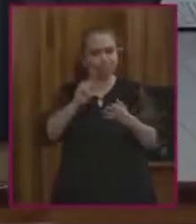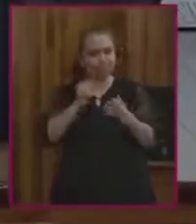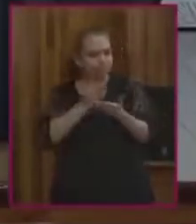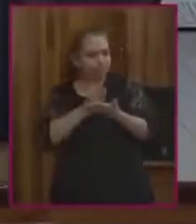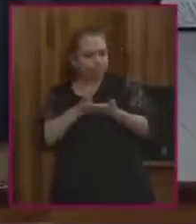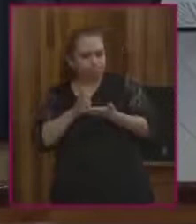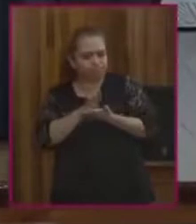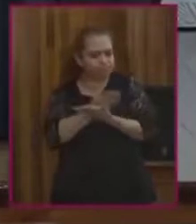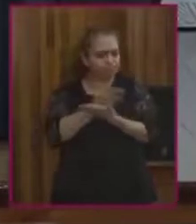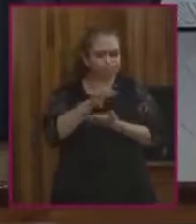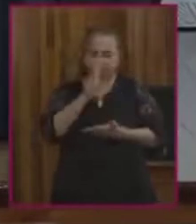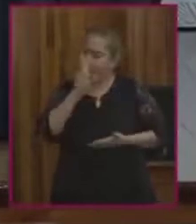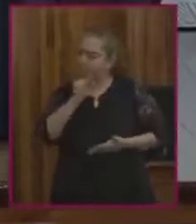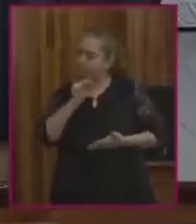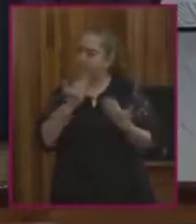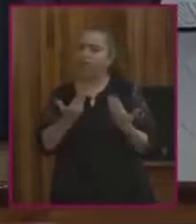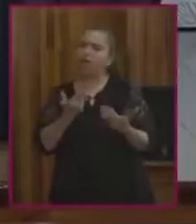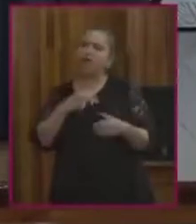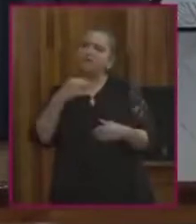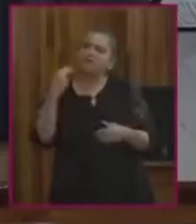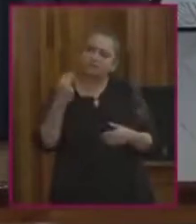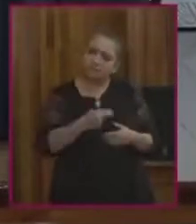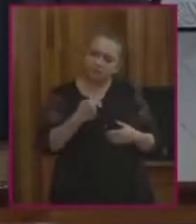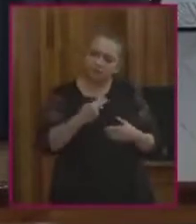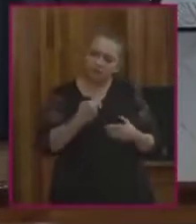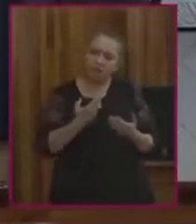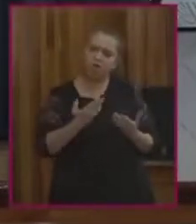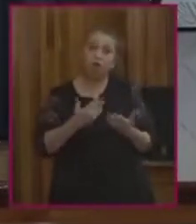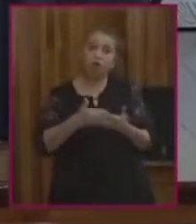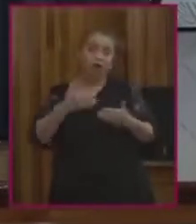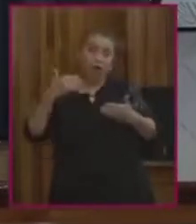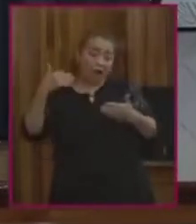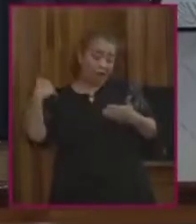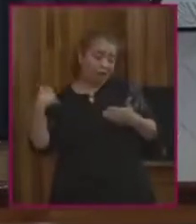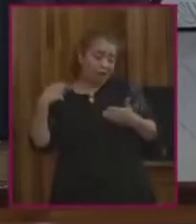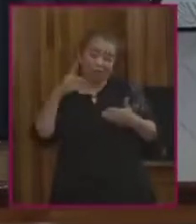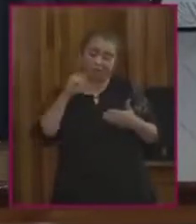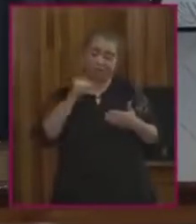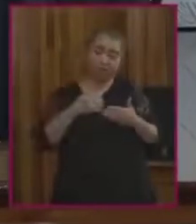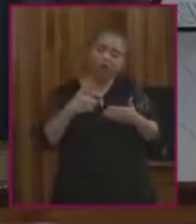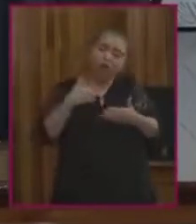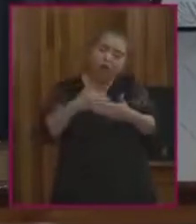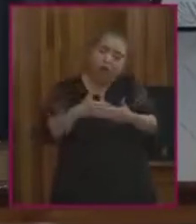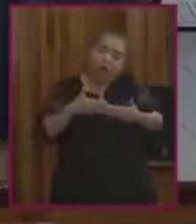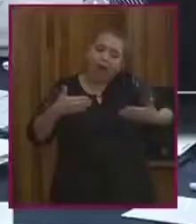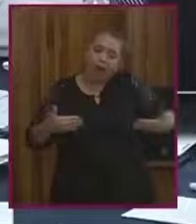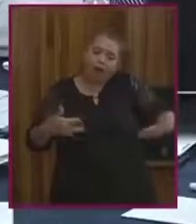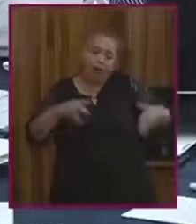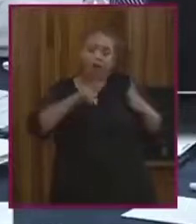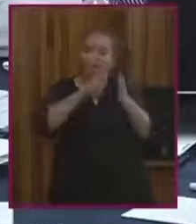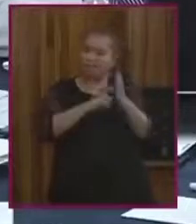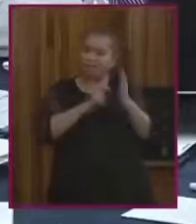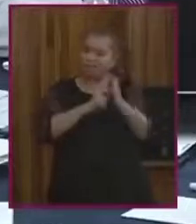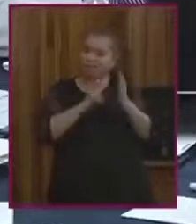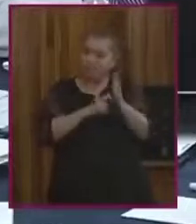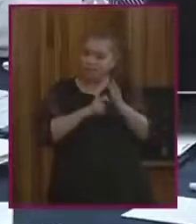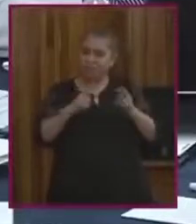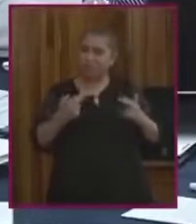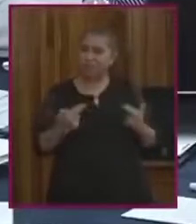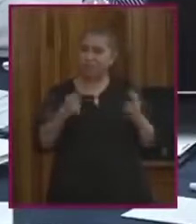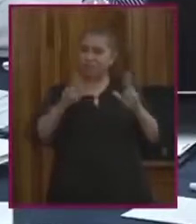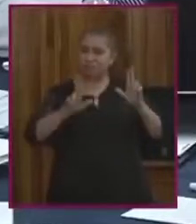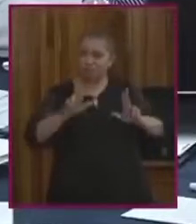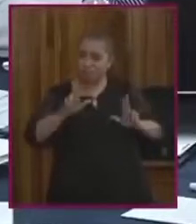hemos establecido, porque no queremos correr la misma suerte que durante años hemos estado viviendo. Reformas en educación normal